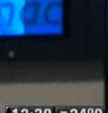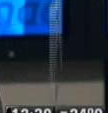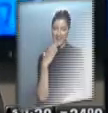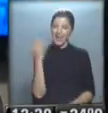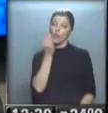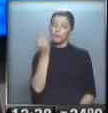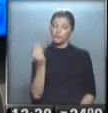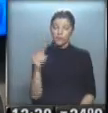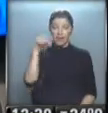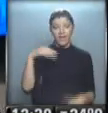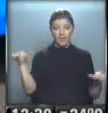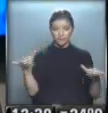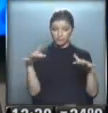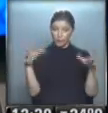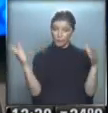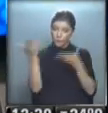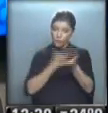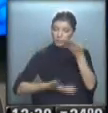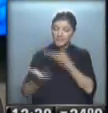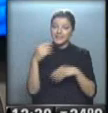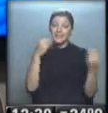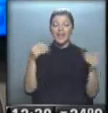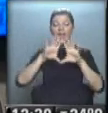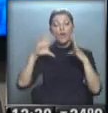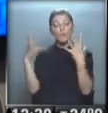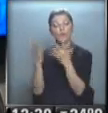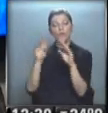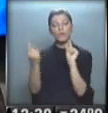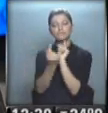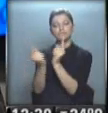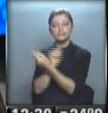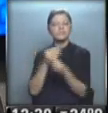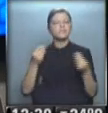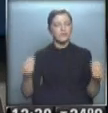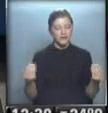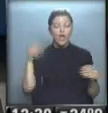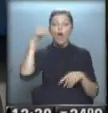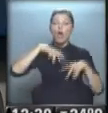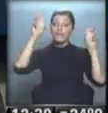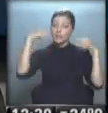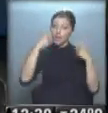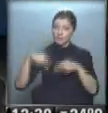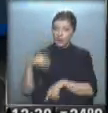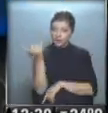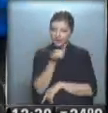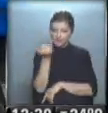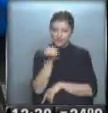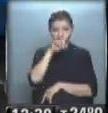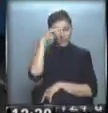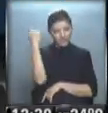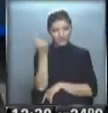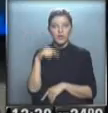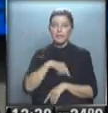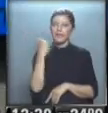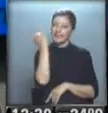tardes. Como todos los sábados, estamos aquí con ustedes para tratar de comprender cómo y por qué el mundo gira al revés. Muchos temas en la agenda internacional, siempre se lo decimos, pero